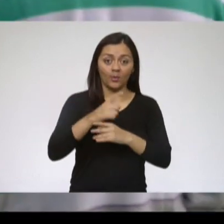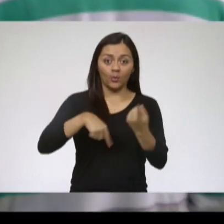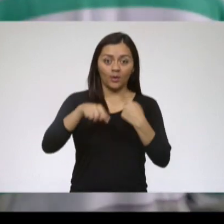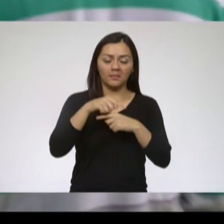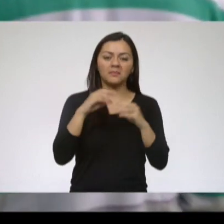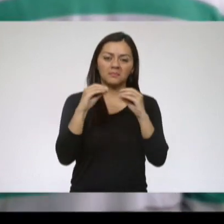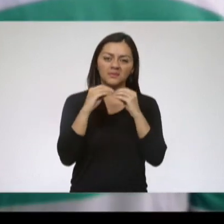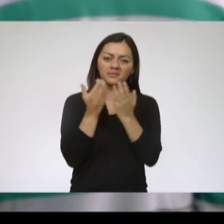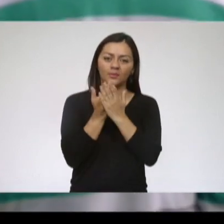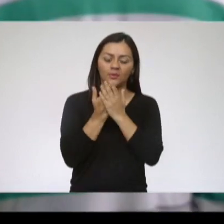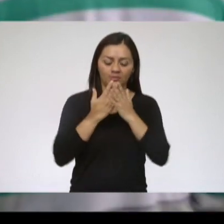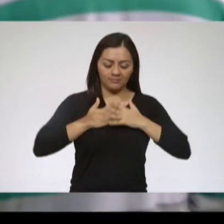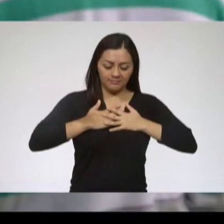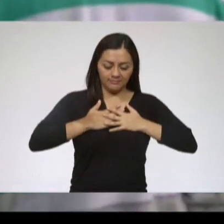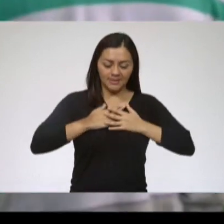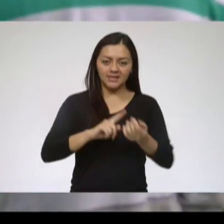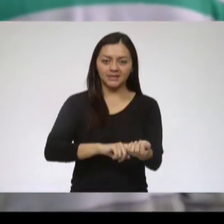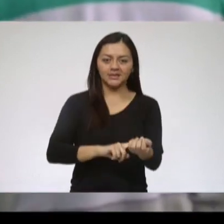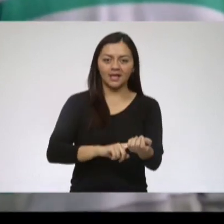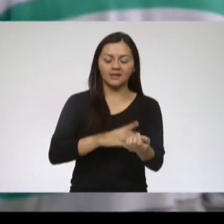me siento más ecuatoriano,